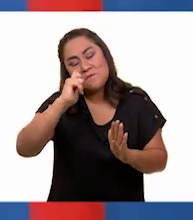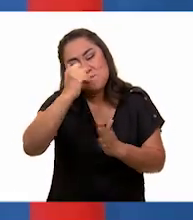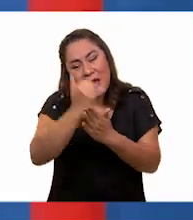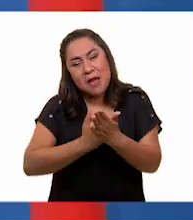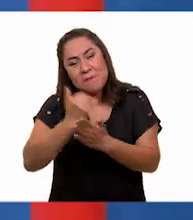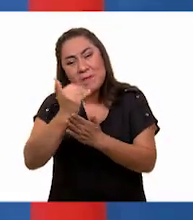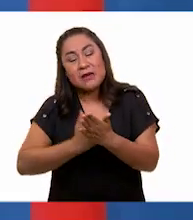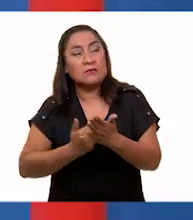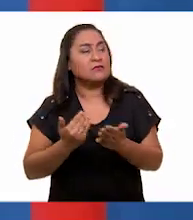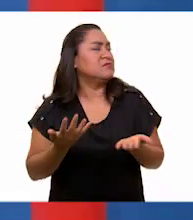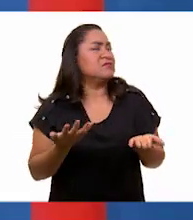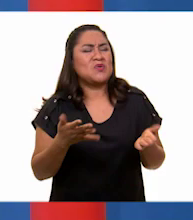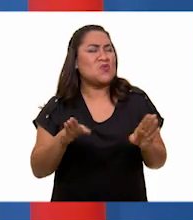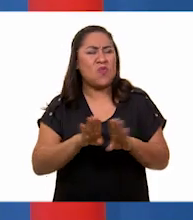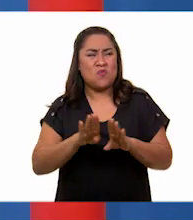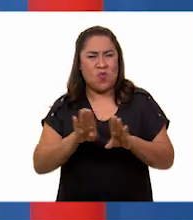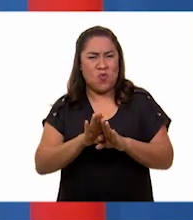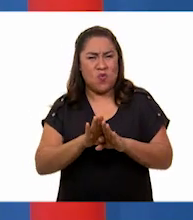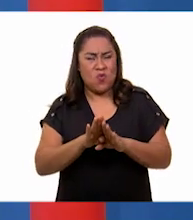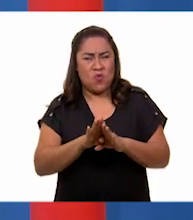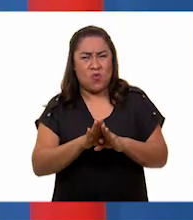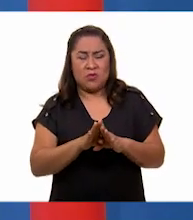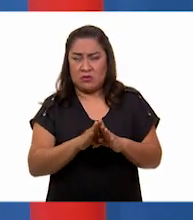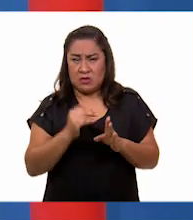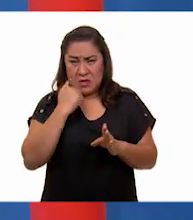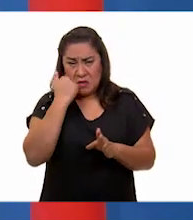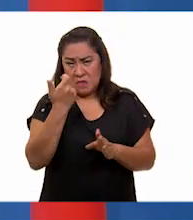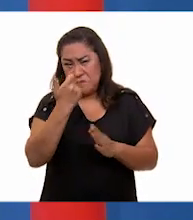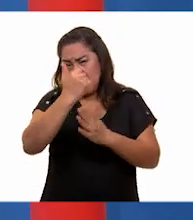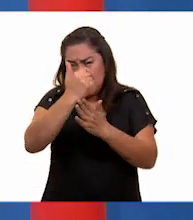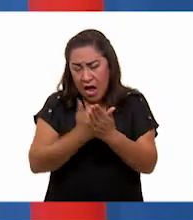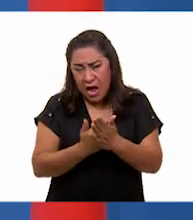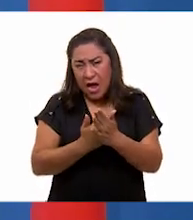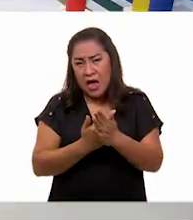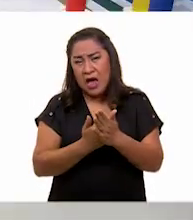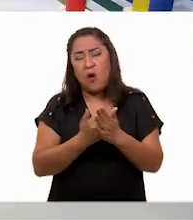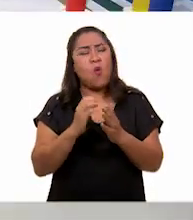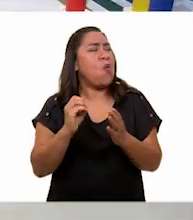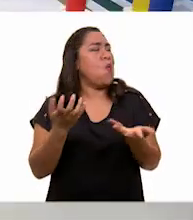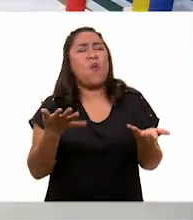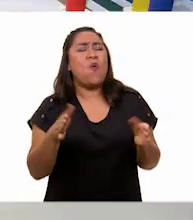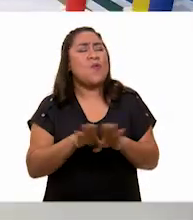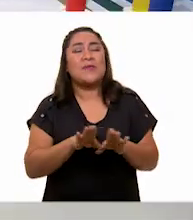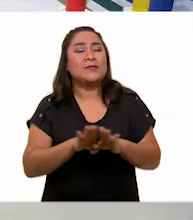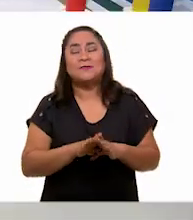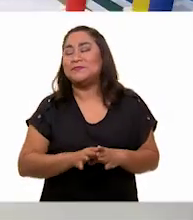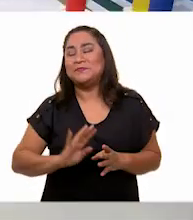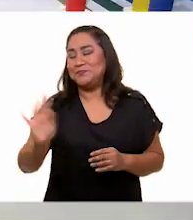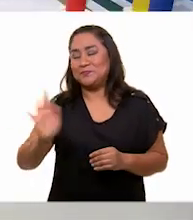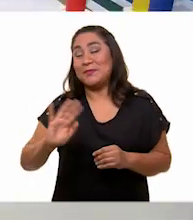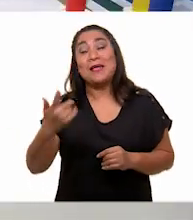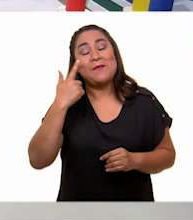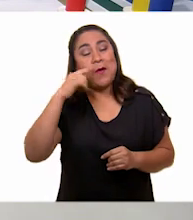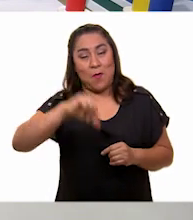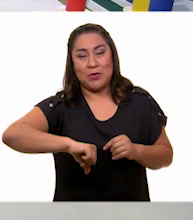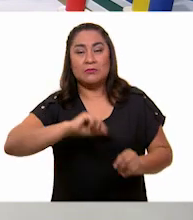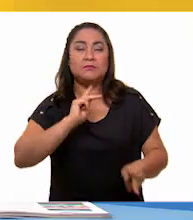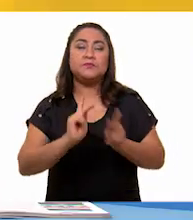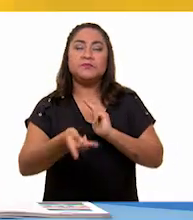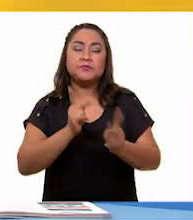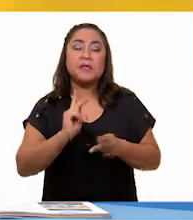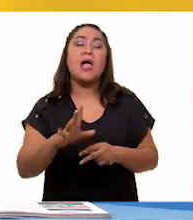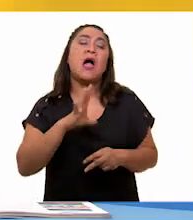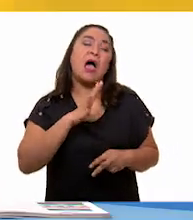ofrecer alguna promoción o vamos a poner una oferta? No, María, no. Hoy vamos a platicar sobre